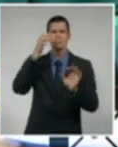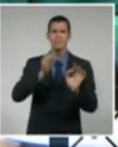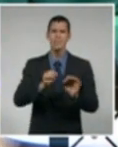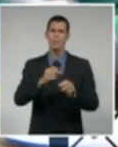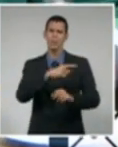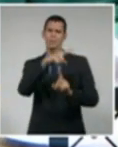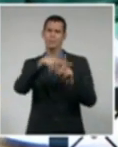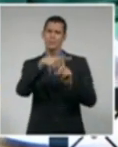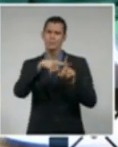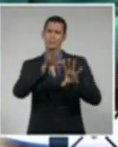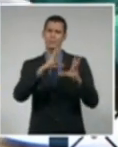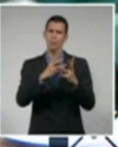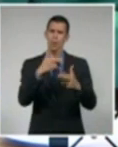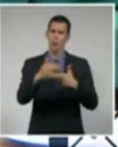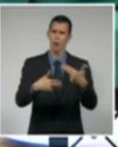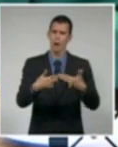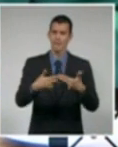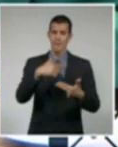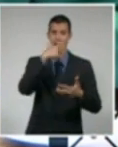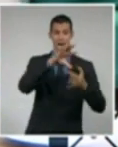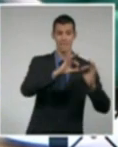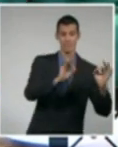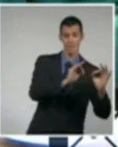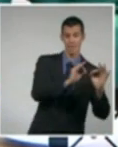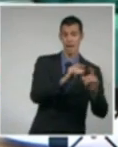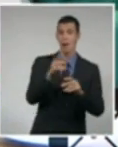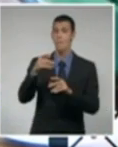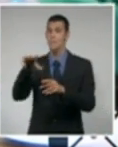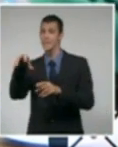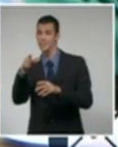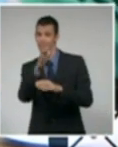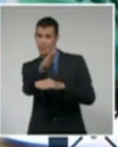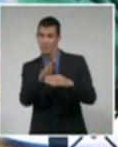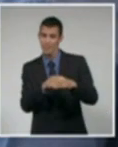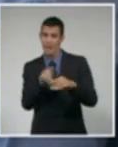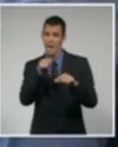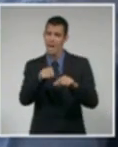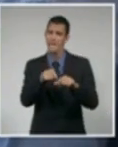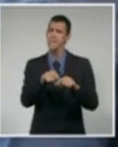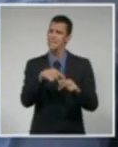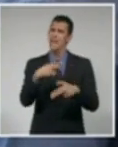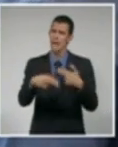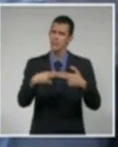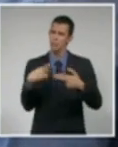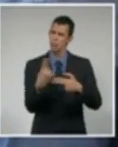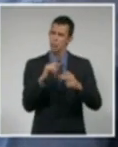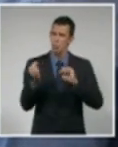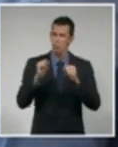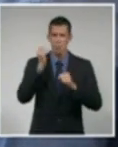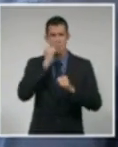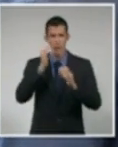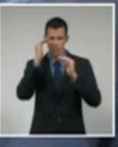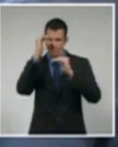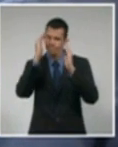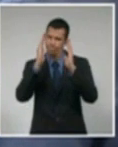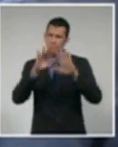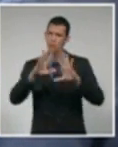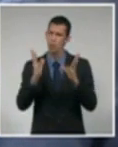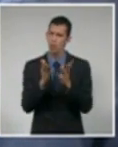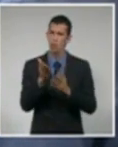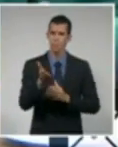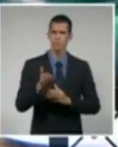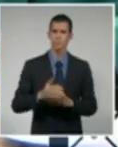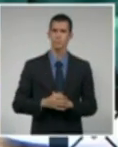en la frontera entre Artemisa y Pinar del Río, fundamentalmente en el municipio de San Cristóbal con Los Palacios, y hemos extremado la vigilancia en esa zona